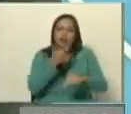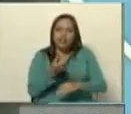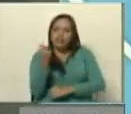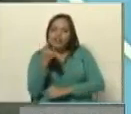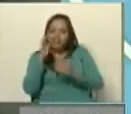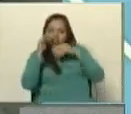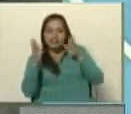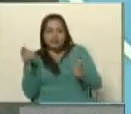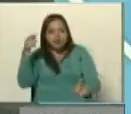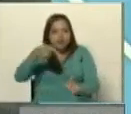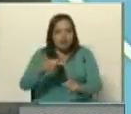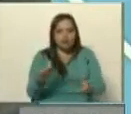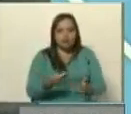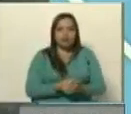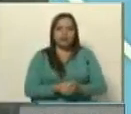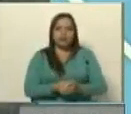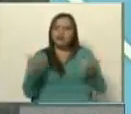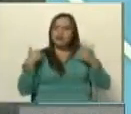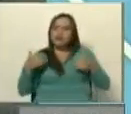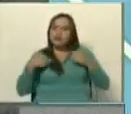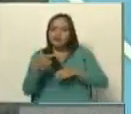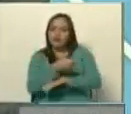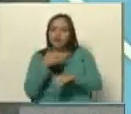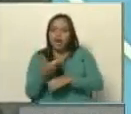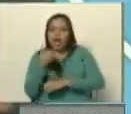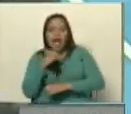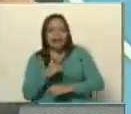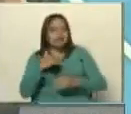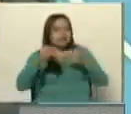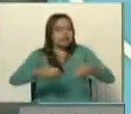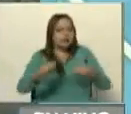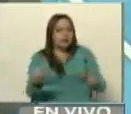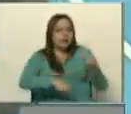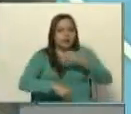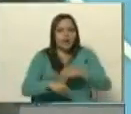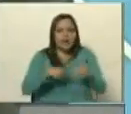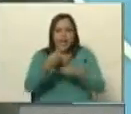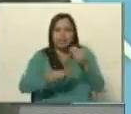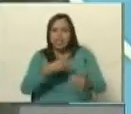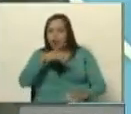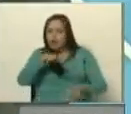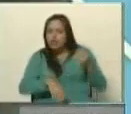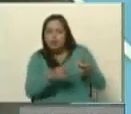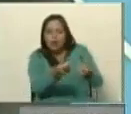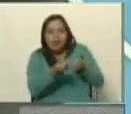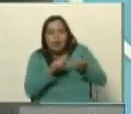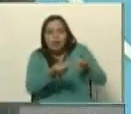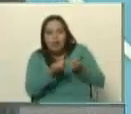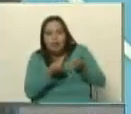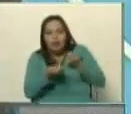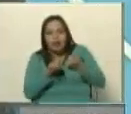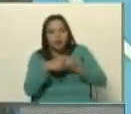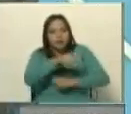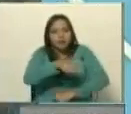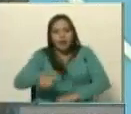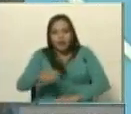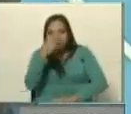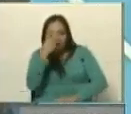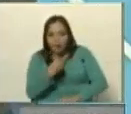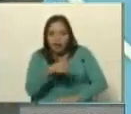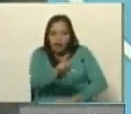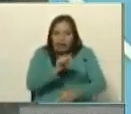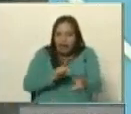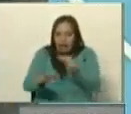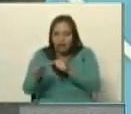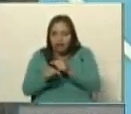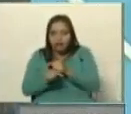de su gobierno, sufre de un gobierno que se enfoca cada vez más en sacarle hasta el último centavo en estas